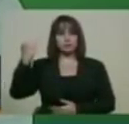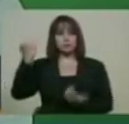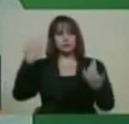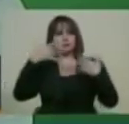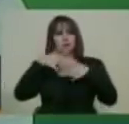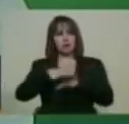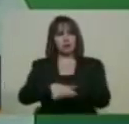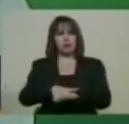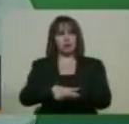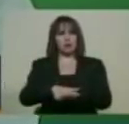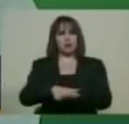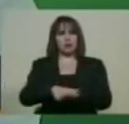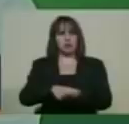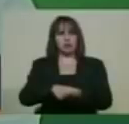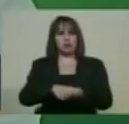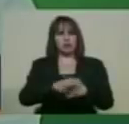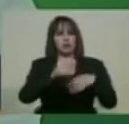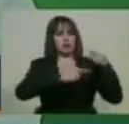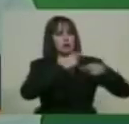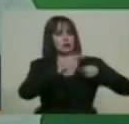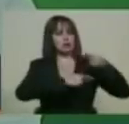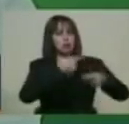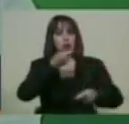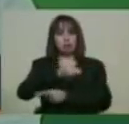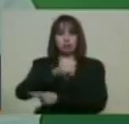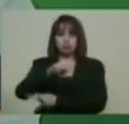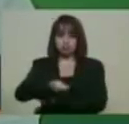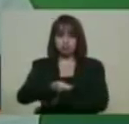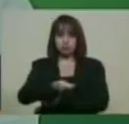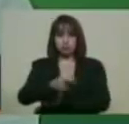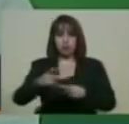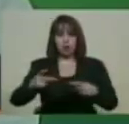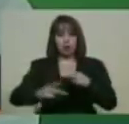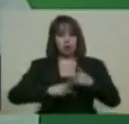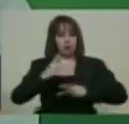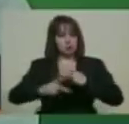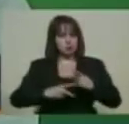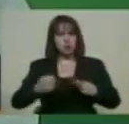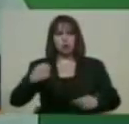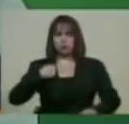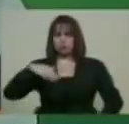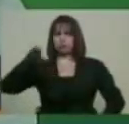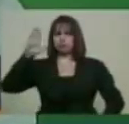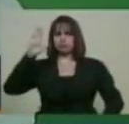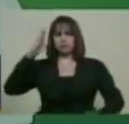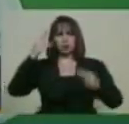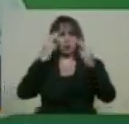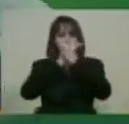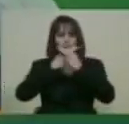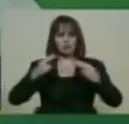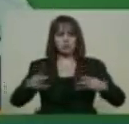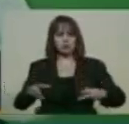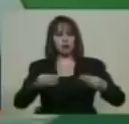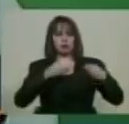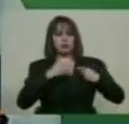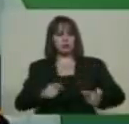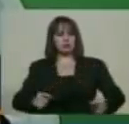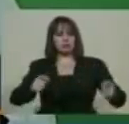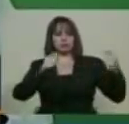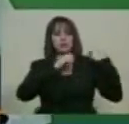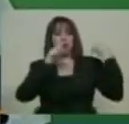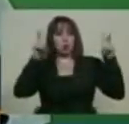integrar generaciones y promociones. Así que asumo el compromiso en este nuevo